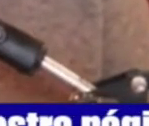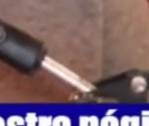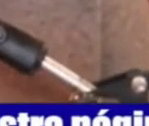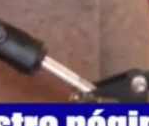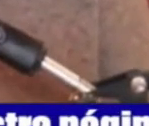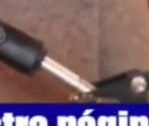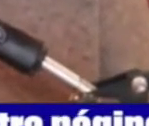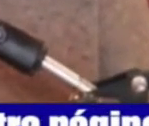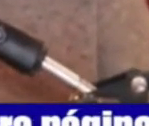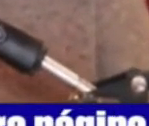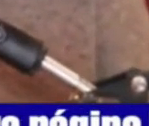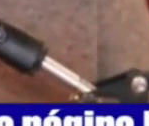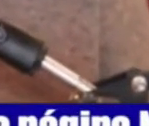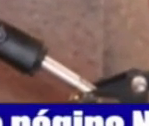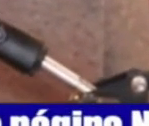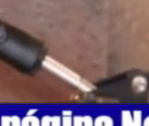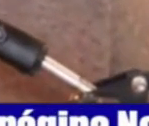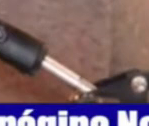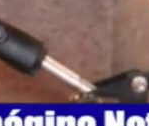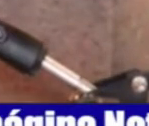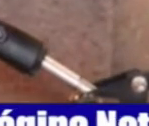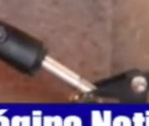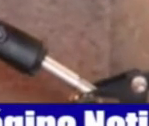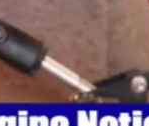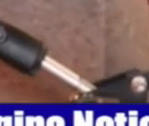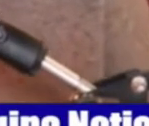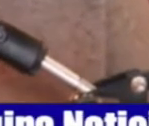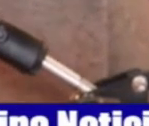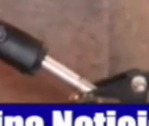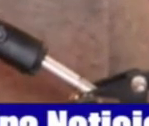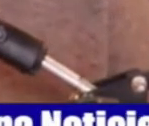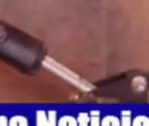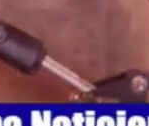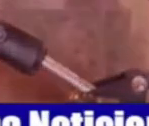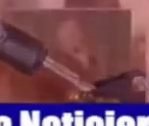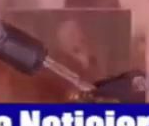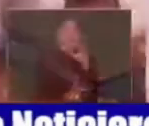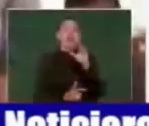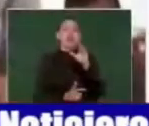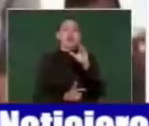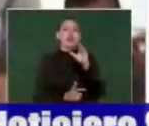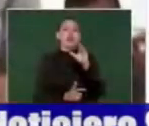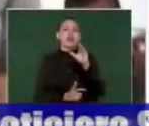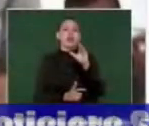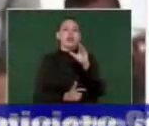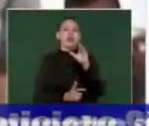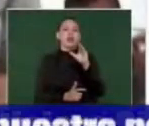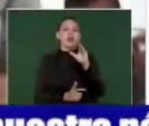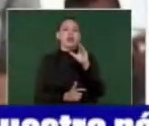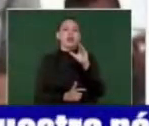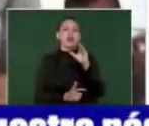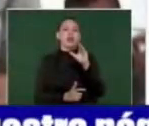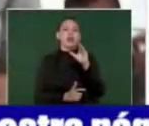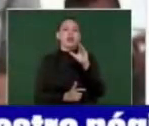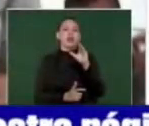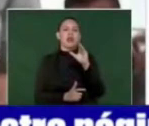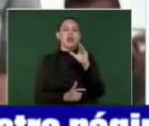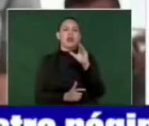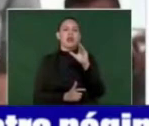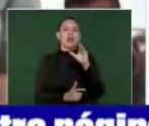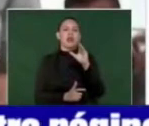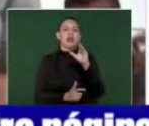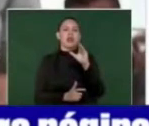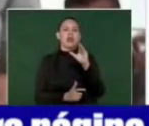quisiera que no quitaran este tuit de pantalla. Fíjate bien, Xóchitl Gálvez